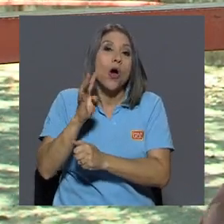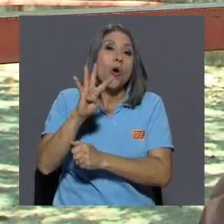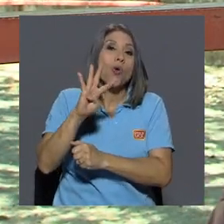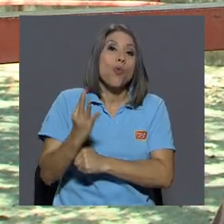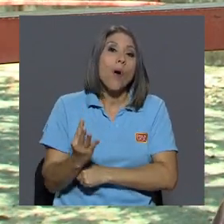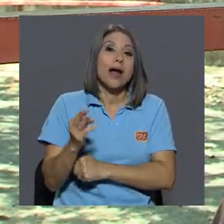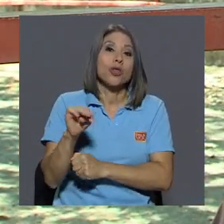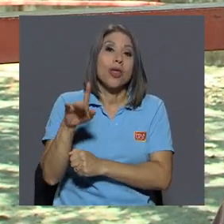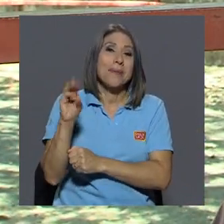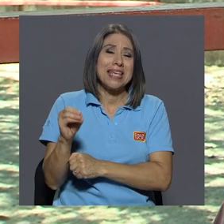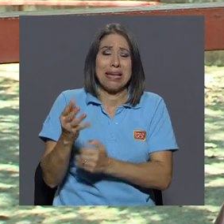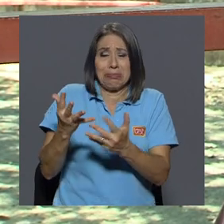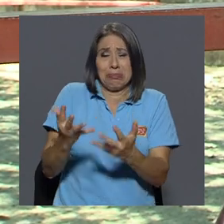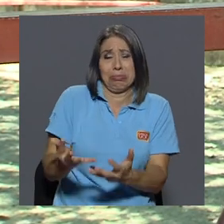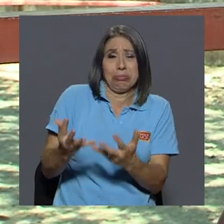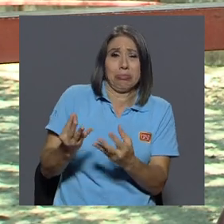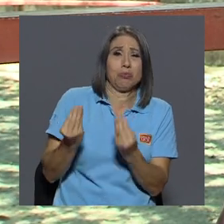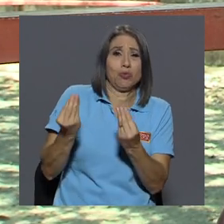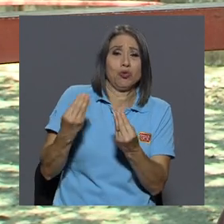señor, Alfonso Castillo, ya murió,